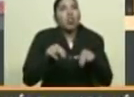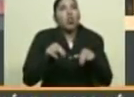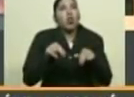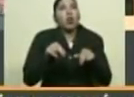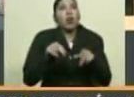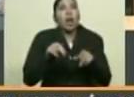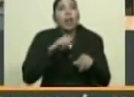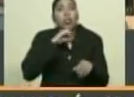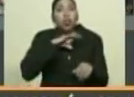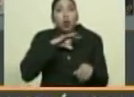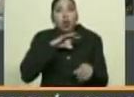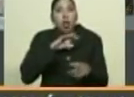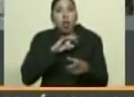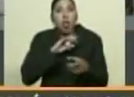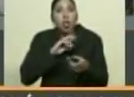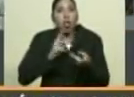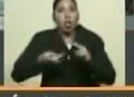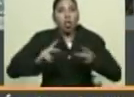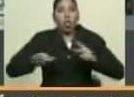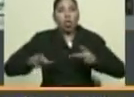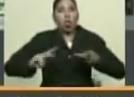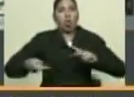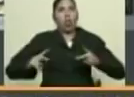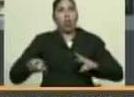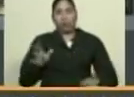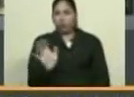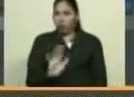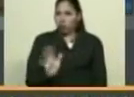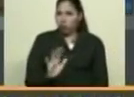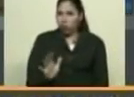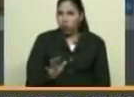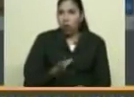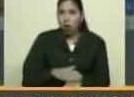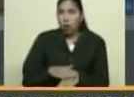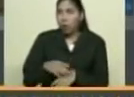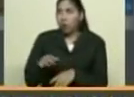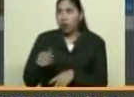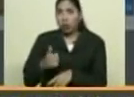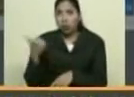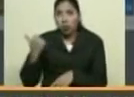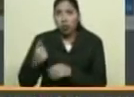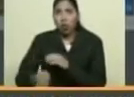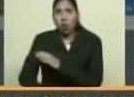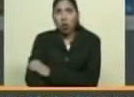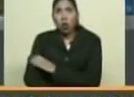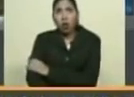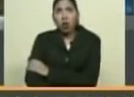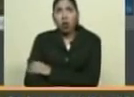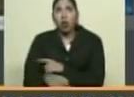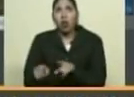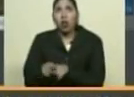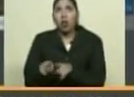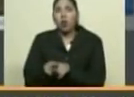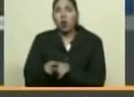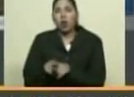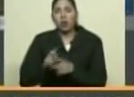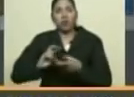historia. Si dejamos la derecha, van a convertir a Hugo Chávez en un